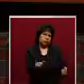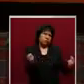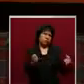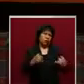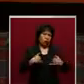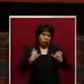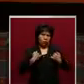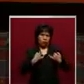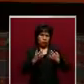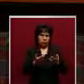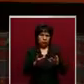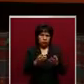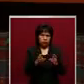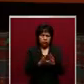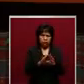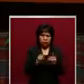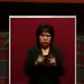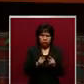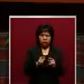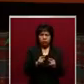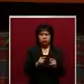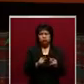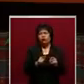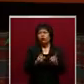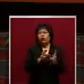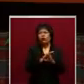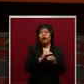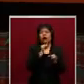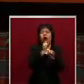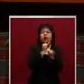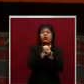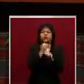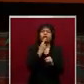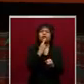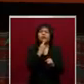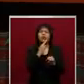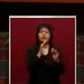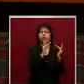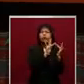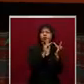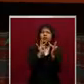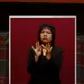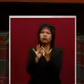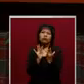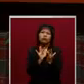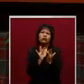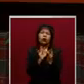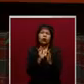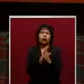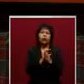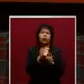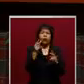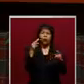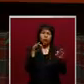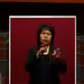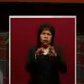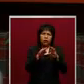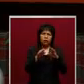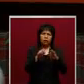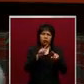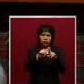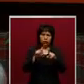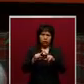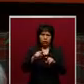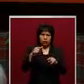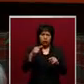adolescentes en función no solamente de conectividad para trabajar un modelo híbrido, lo cual